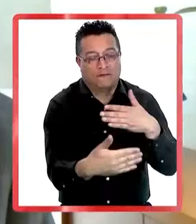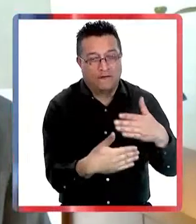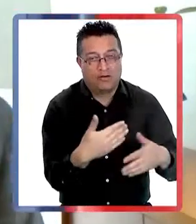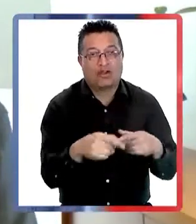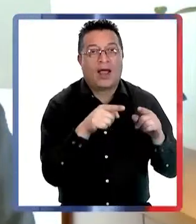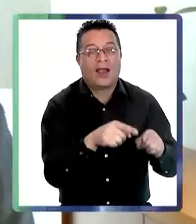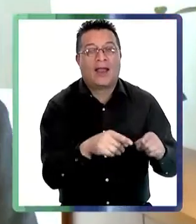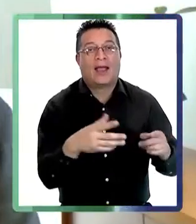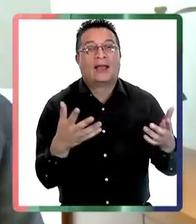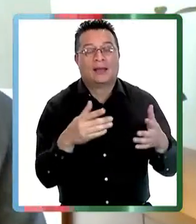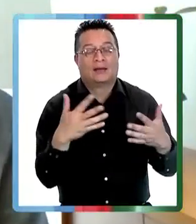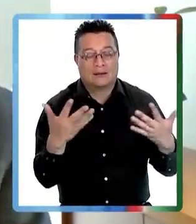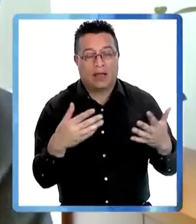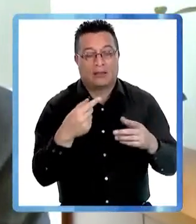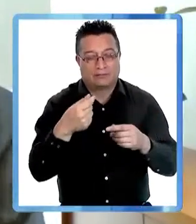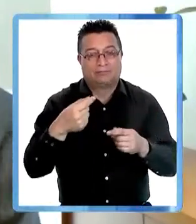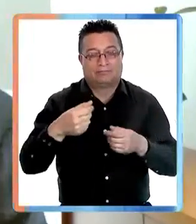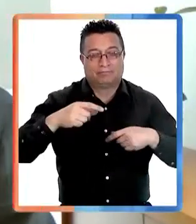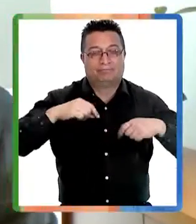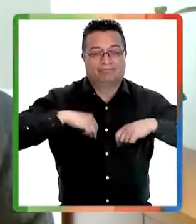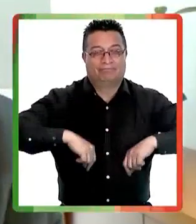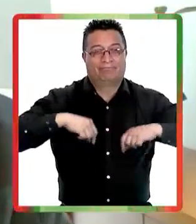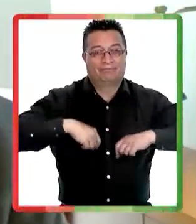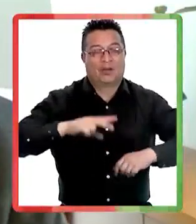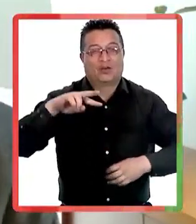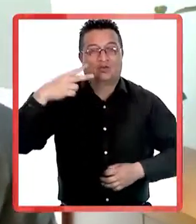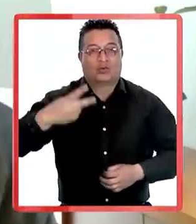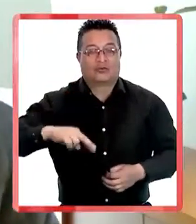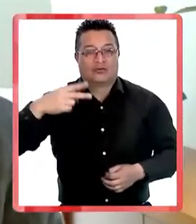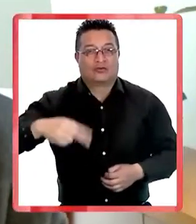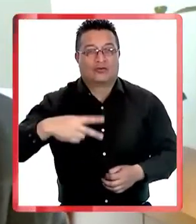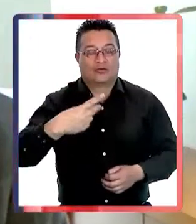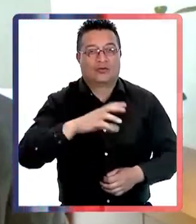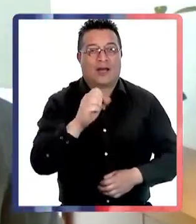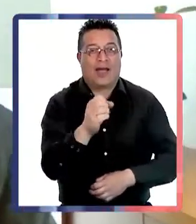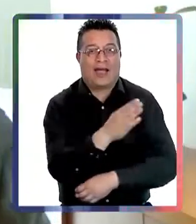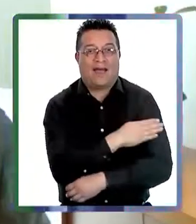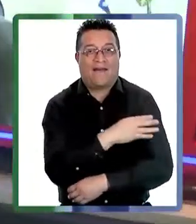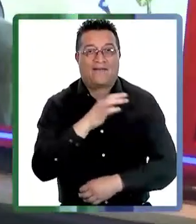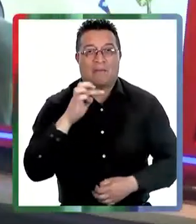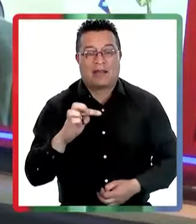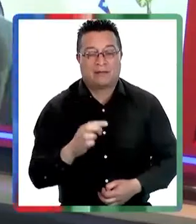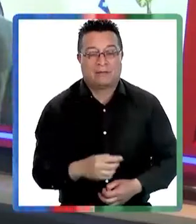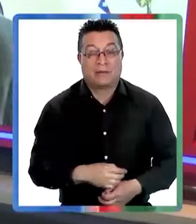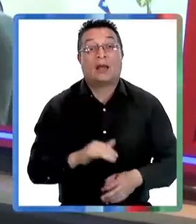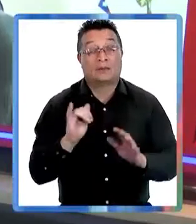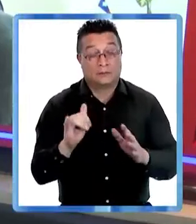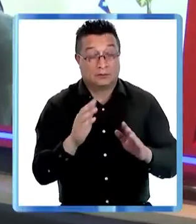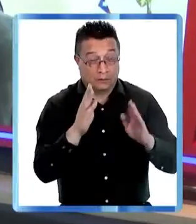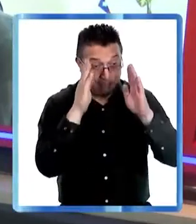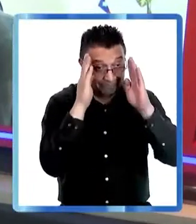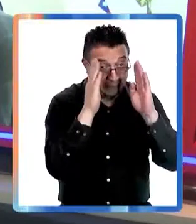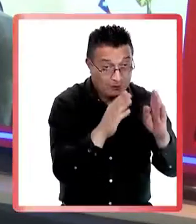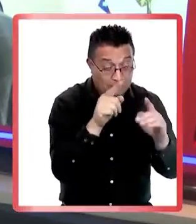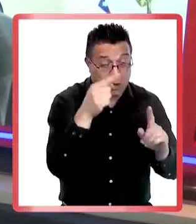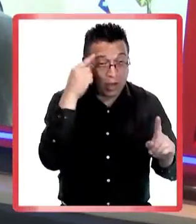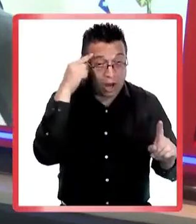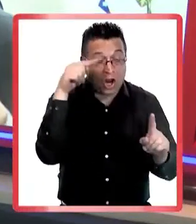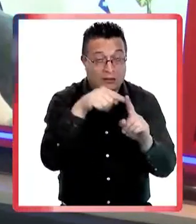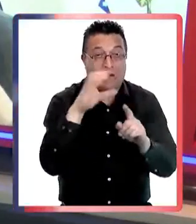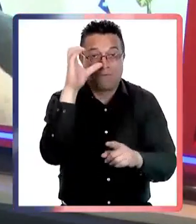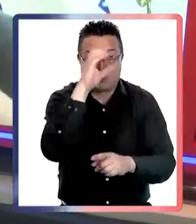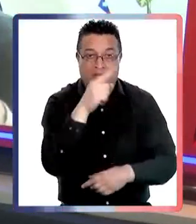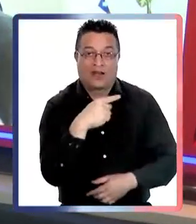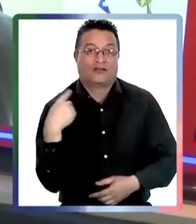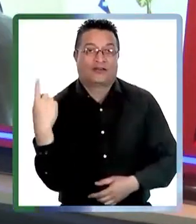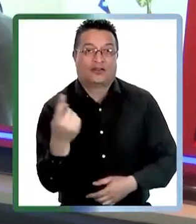funcionales a generar rentabilidad para los dueños de estas AFP. Claro, enfocados más bien en el objetivo que